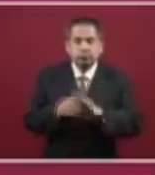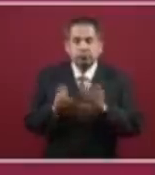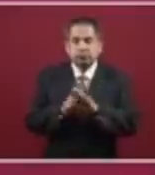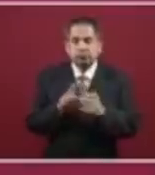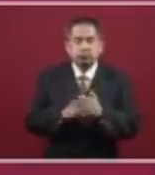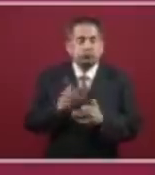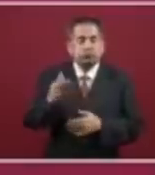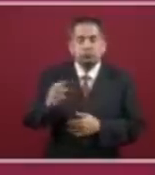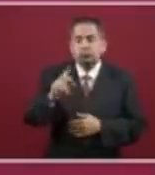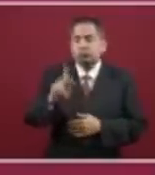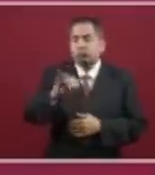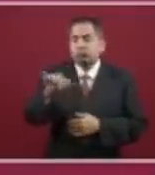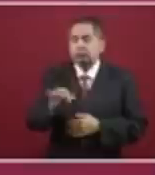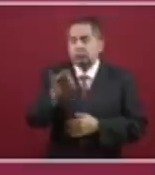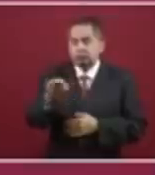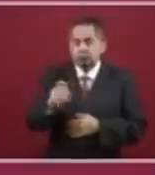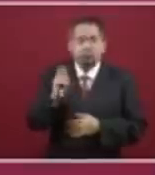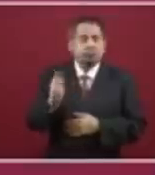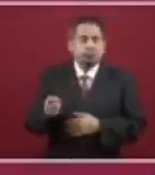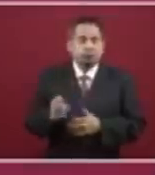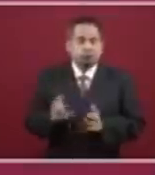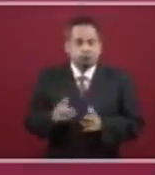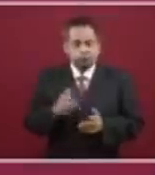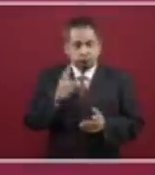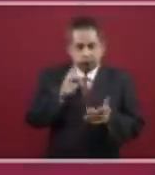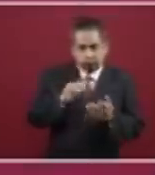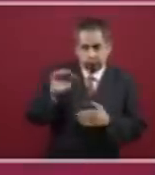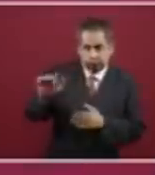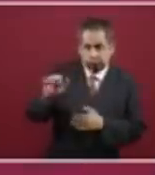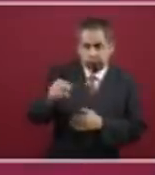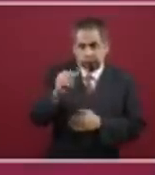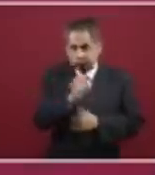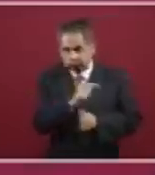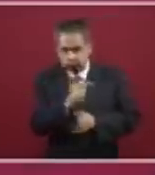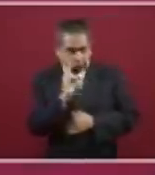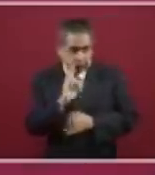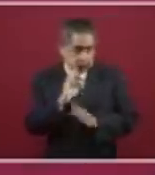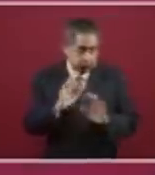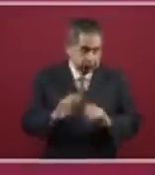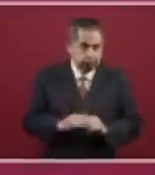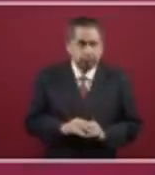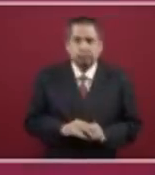al Poder Judicial este asunto